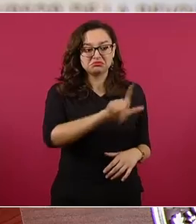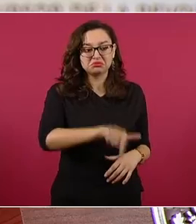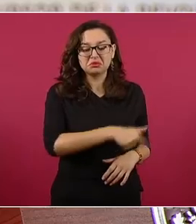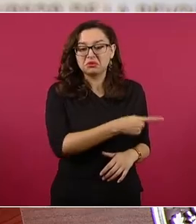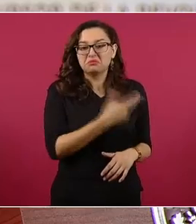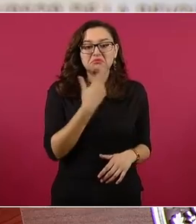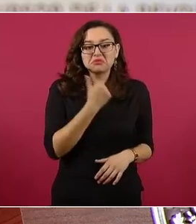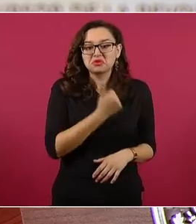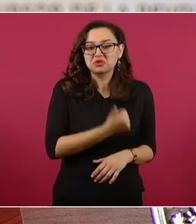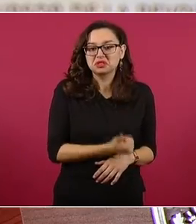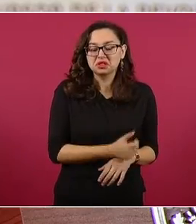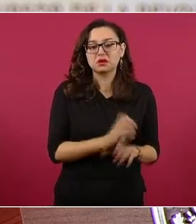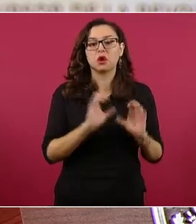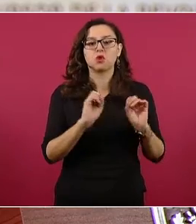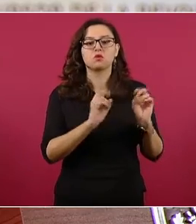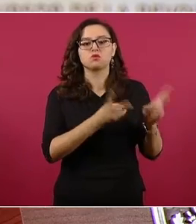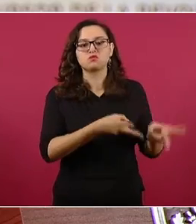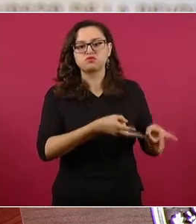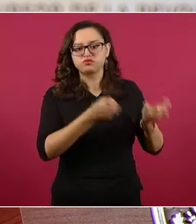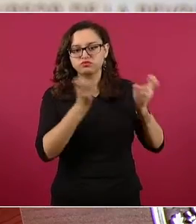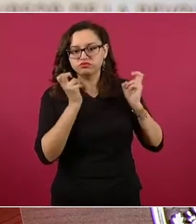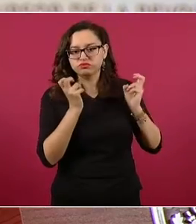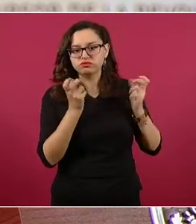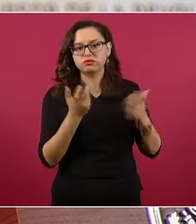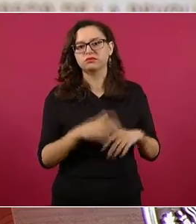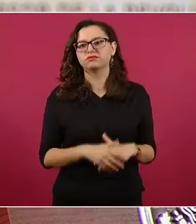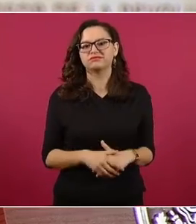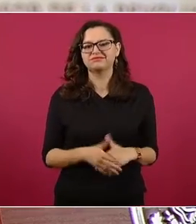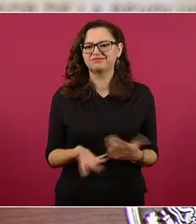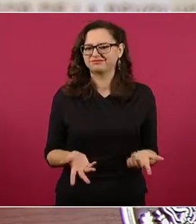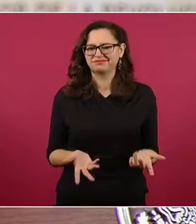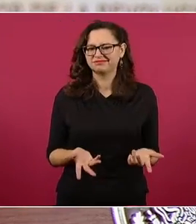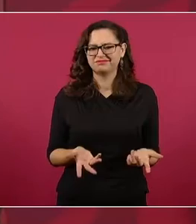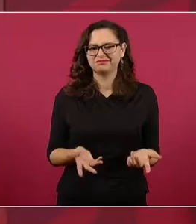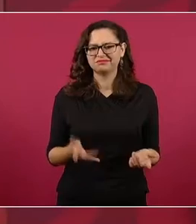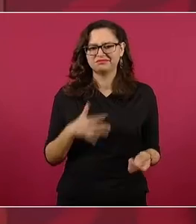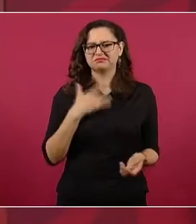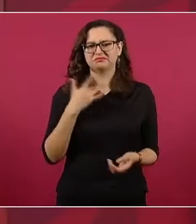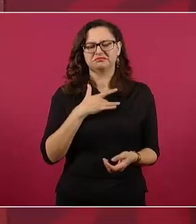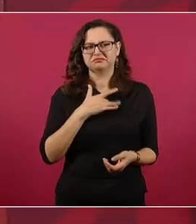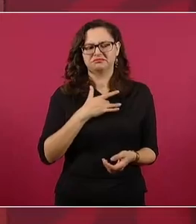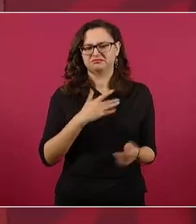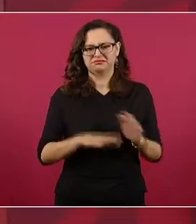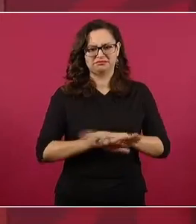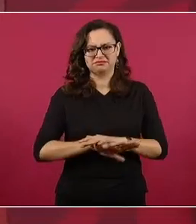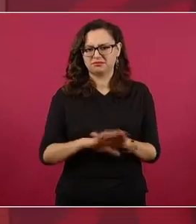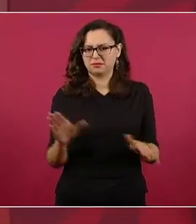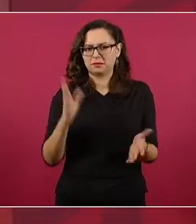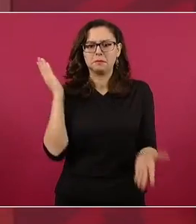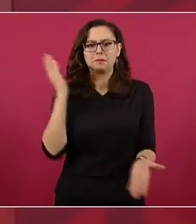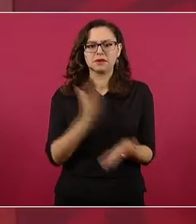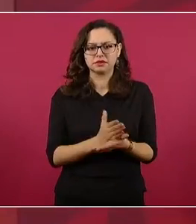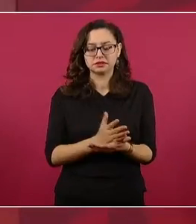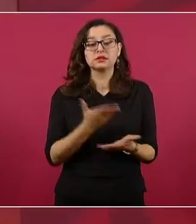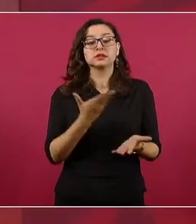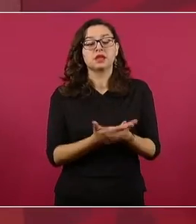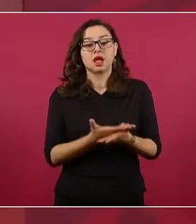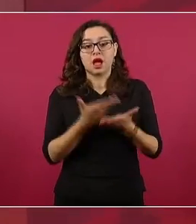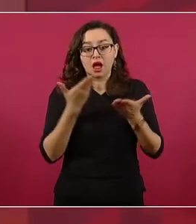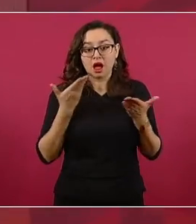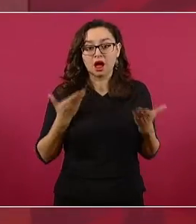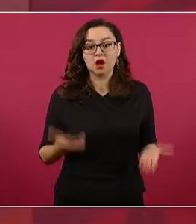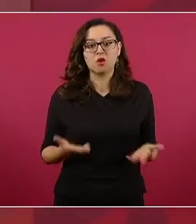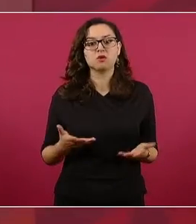Entonces decidimos que todo lo confiscado se entregue a la gente,